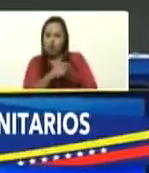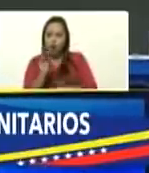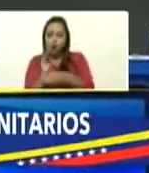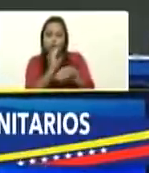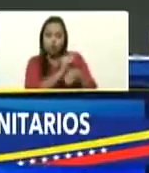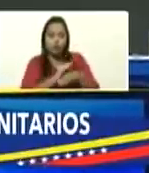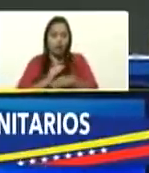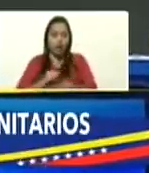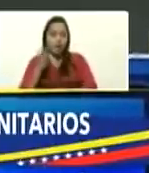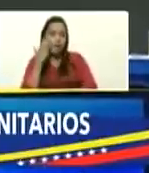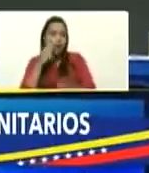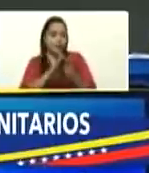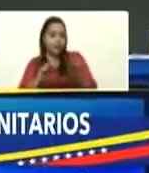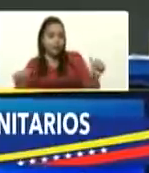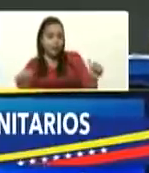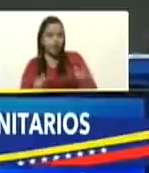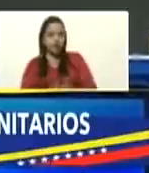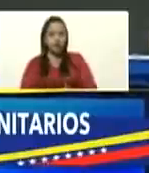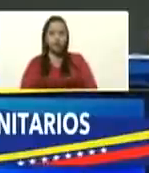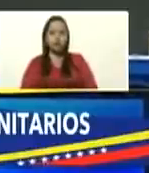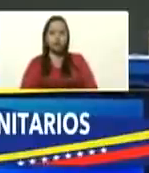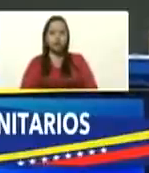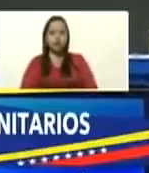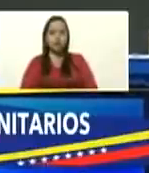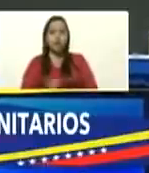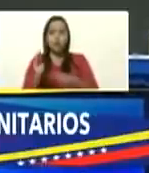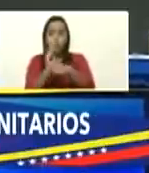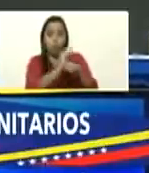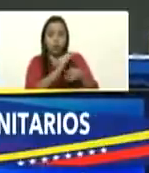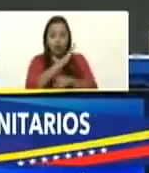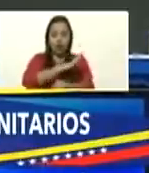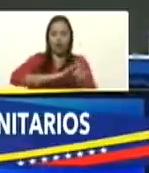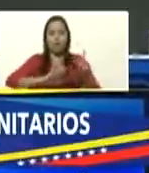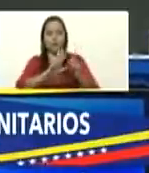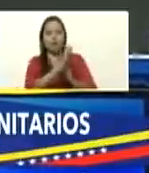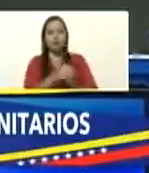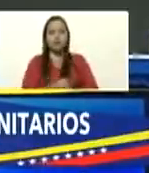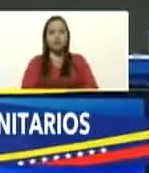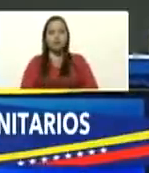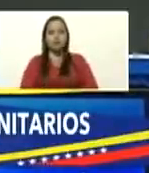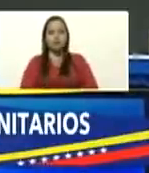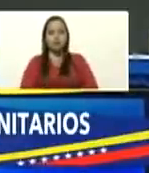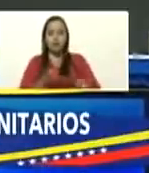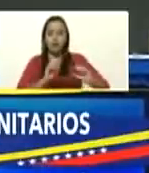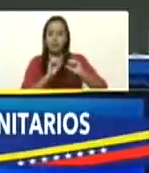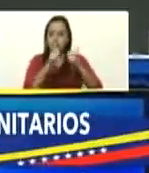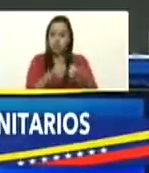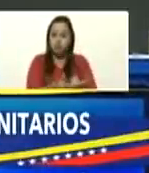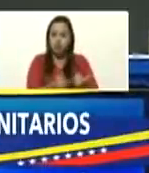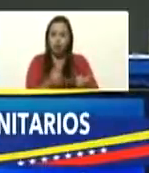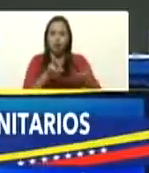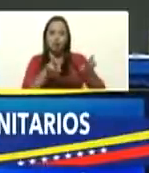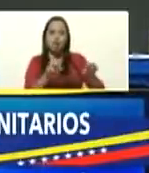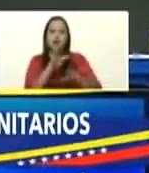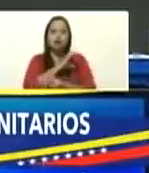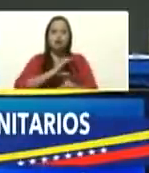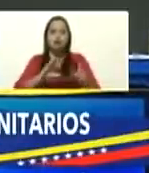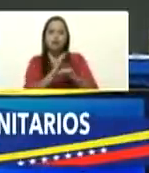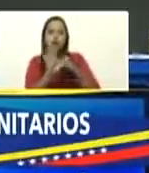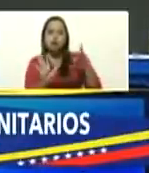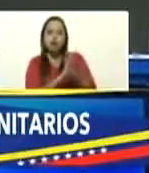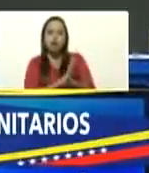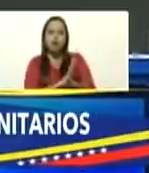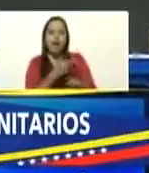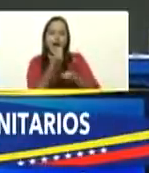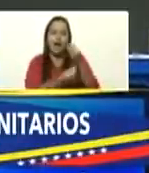la Pachamama, que es la dimensión ambiental de ecosustentabilidad, donde iniciemos pues una nueva cultura sobre el ejercicio de la construcción